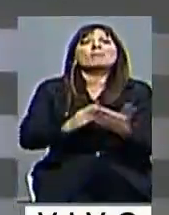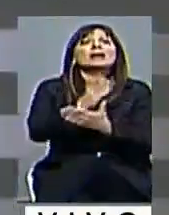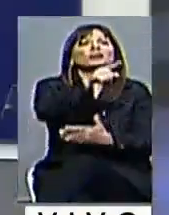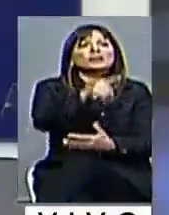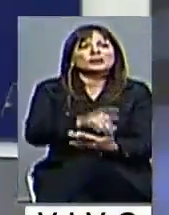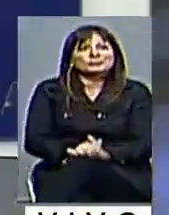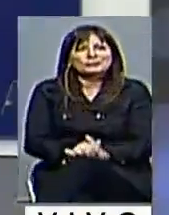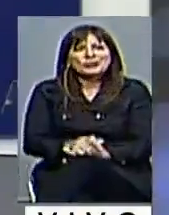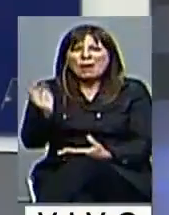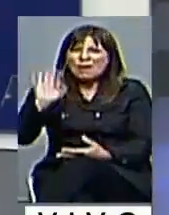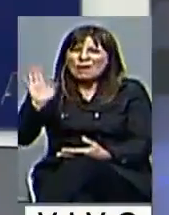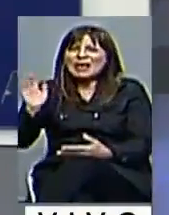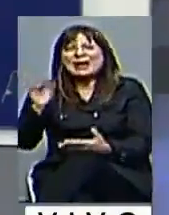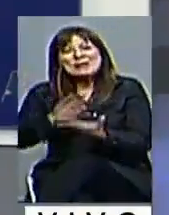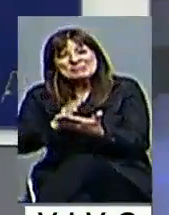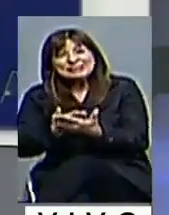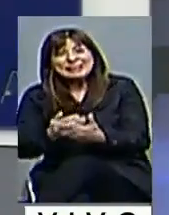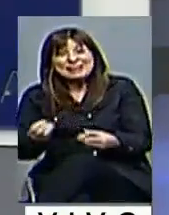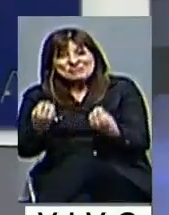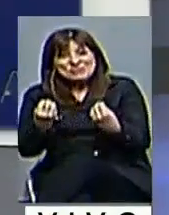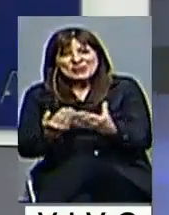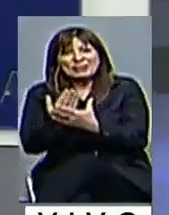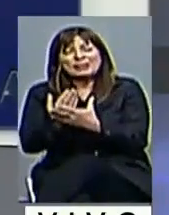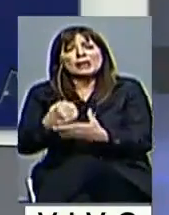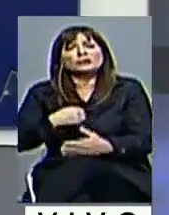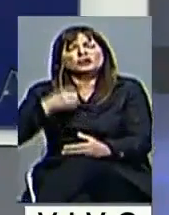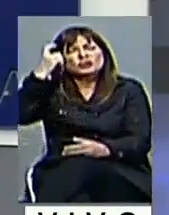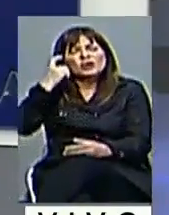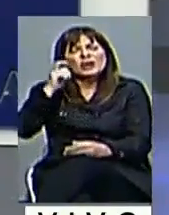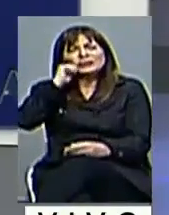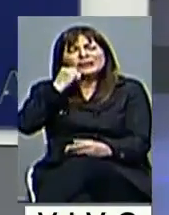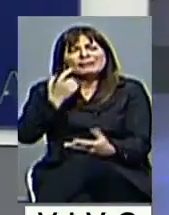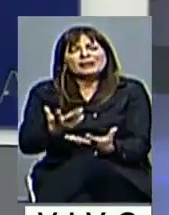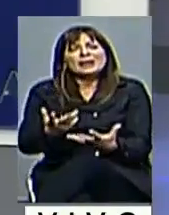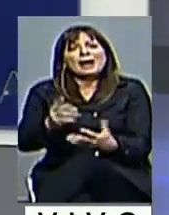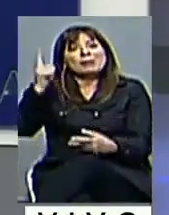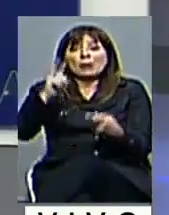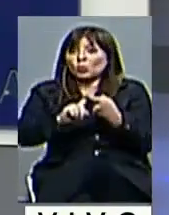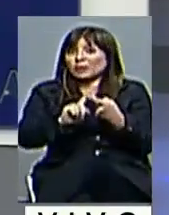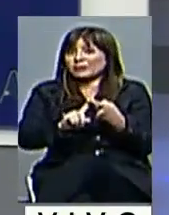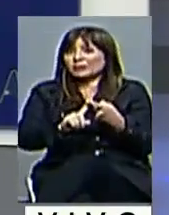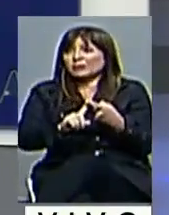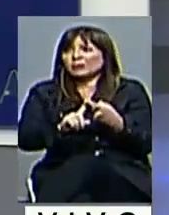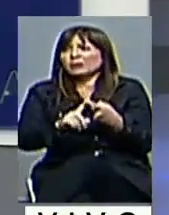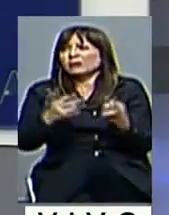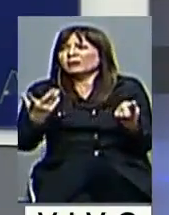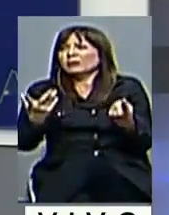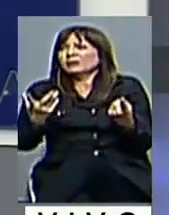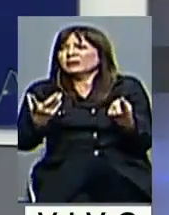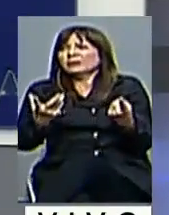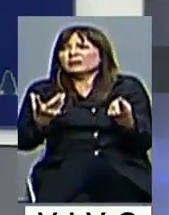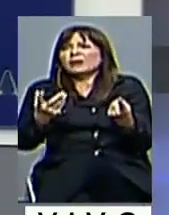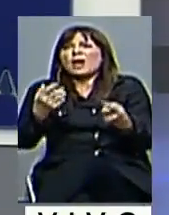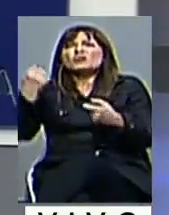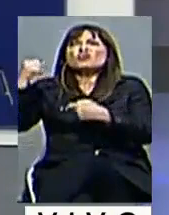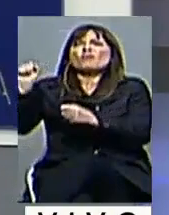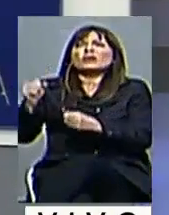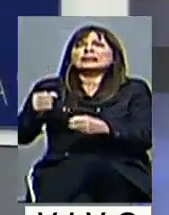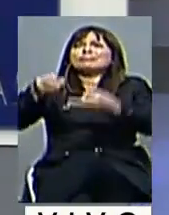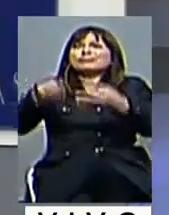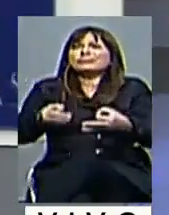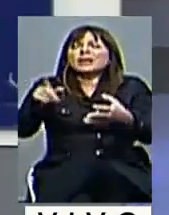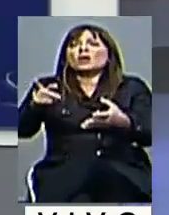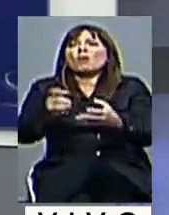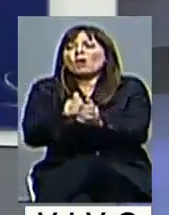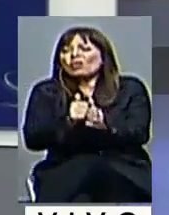Nicolás. Hola, Pablo, ¿cómo estás? Muy buenos días. Mira, yo creo que significa, en primer lugar, una más que el triunfo como tal, la